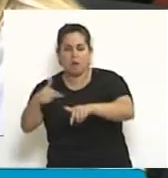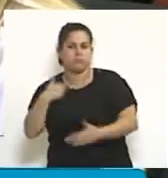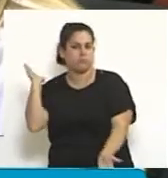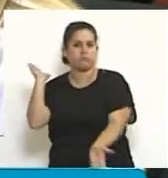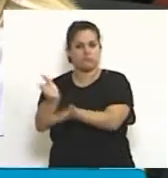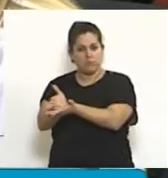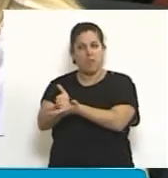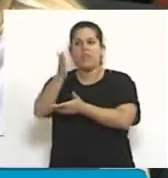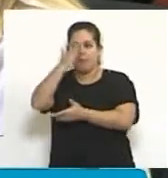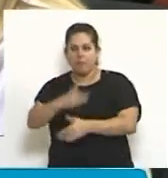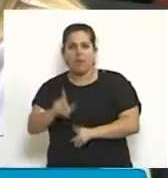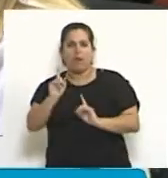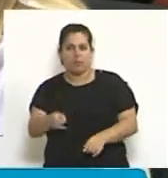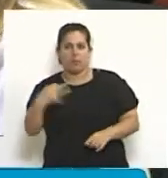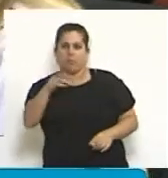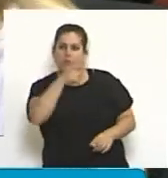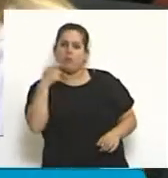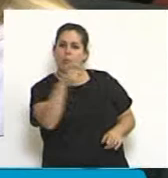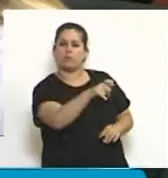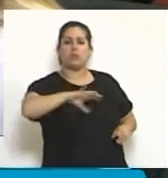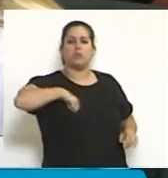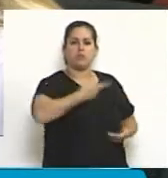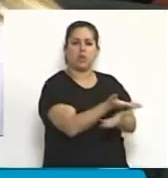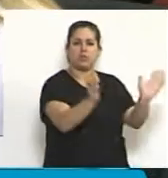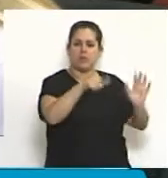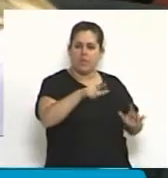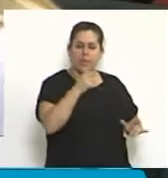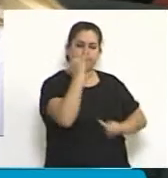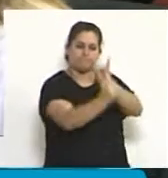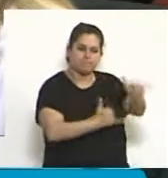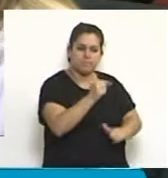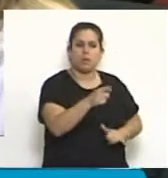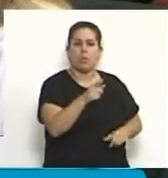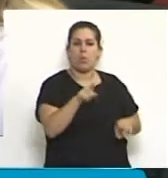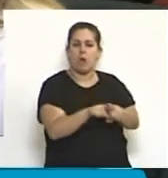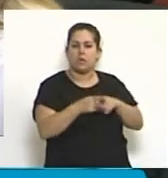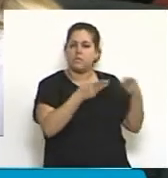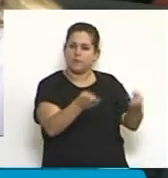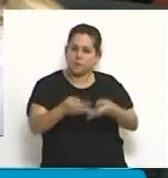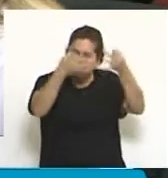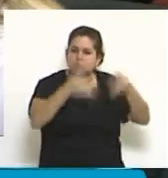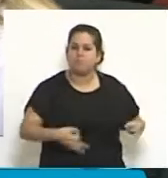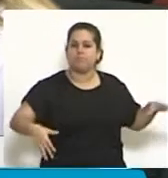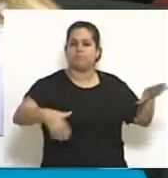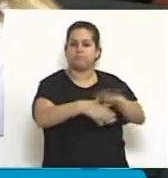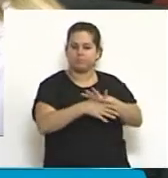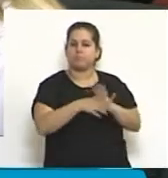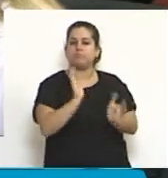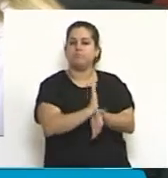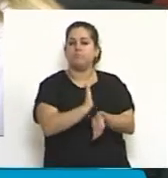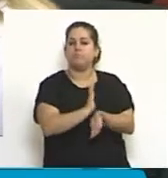a la ciudadanía sobre la existencia de un servicio eficiente, de